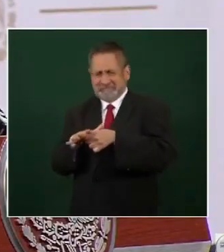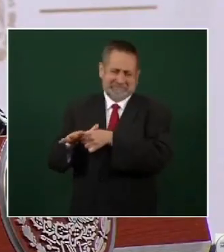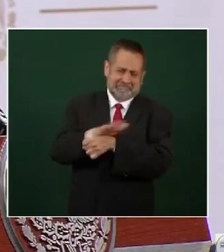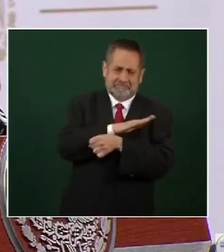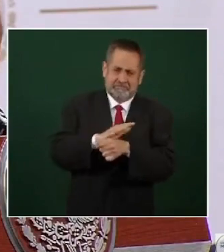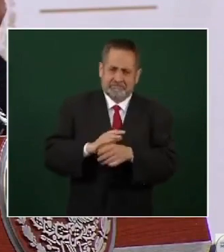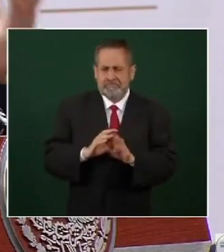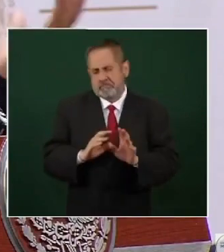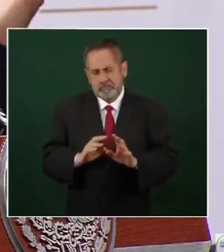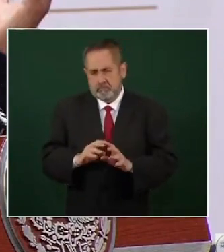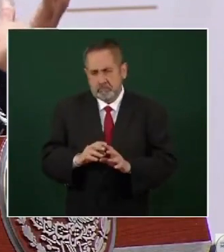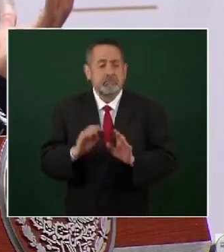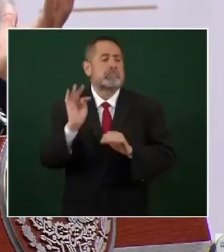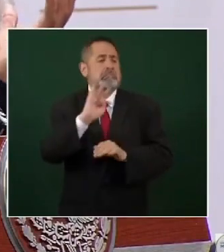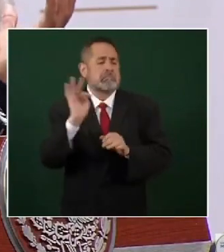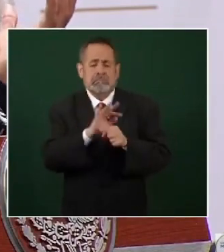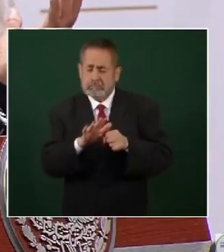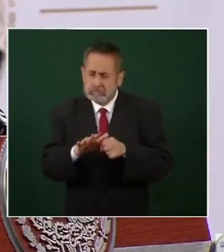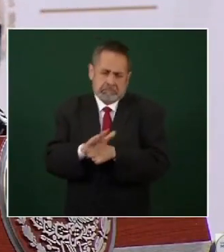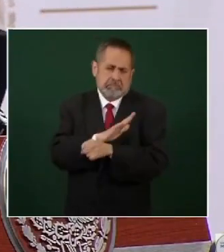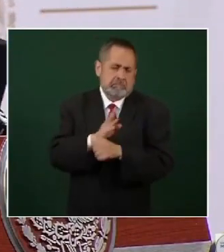Bueno, si se llenara, qué bueno.